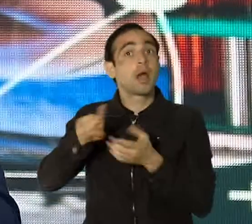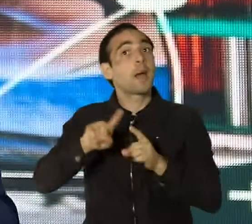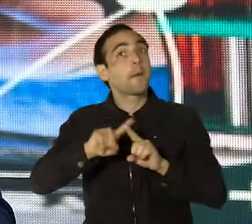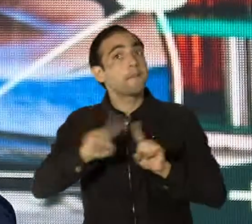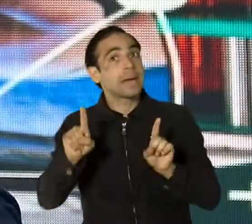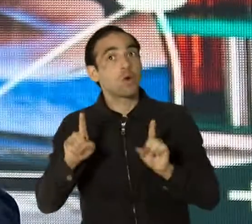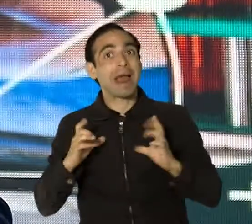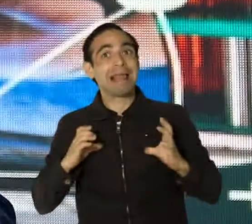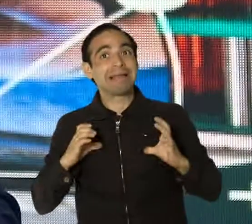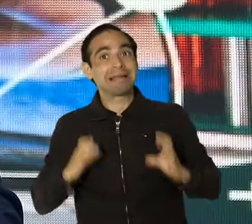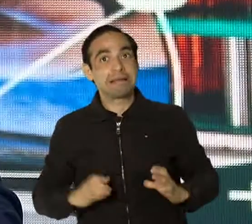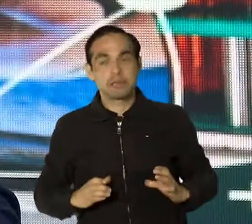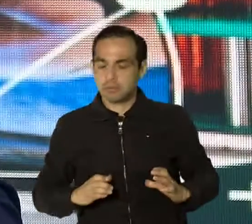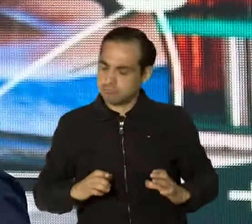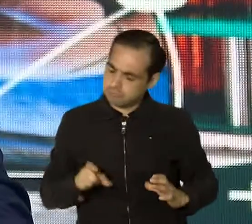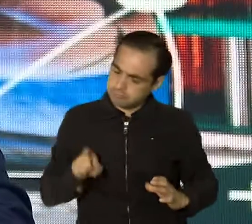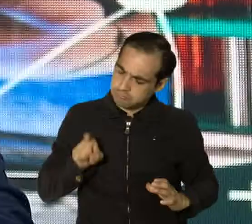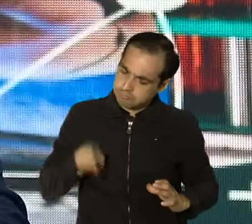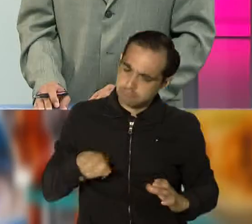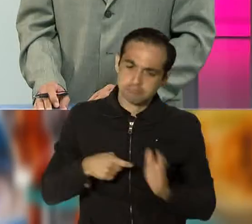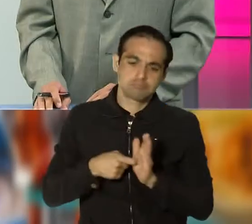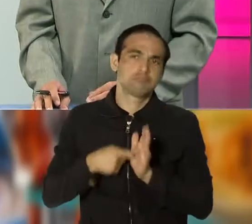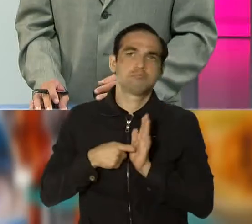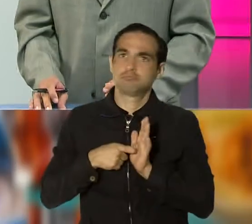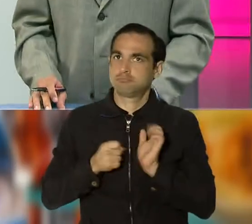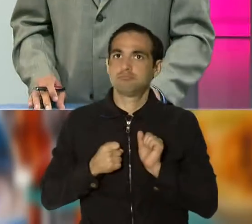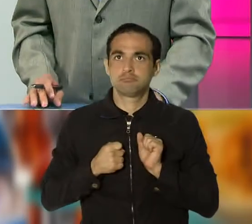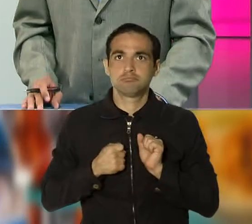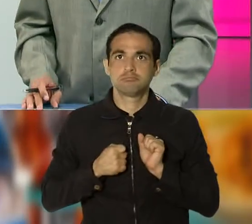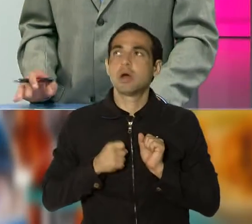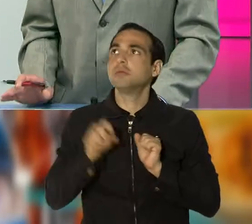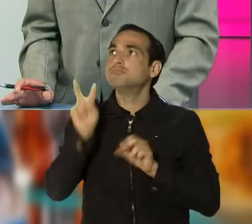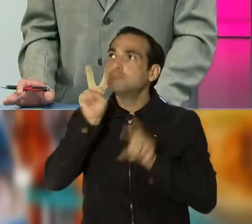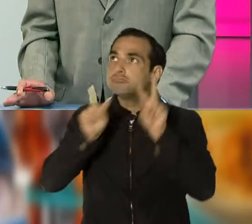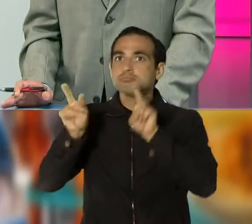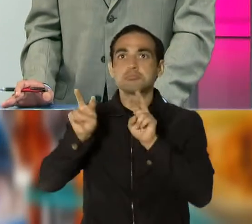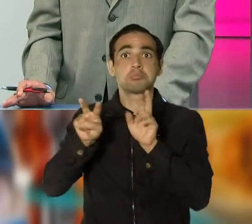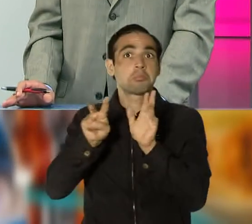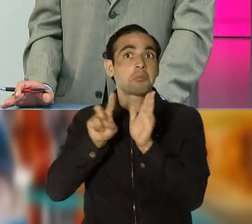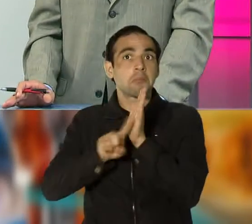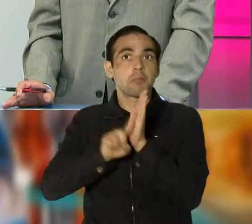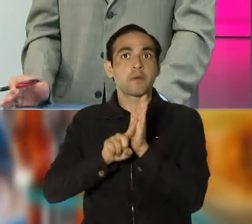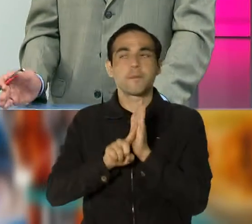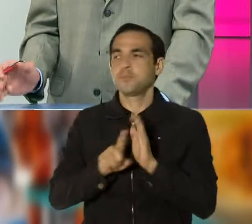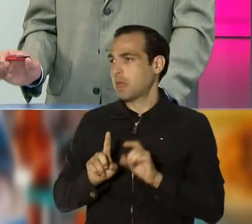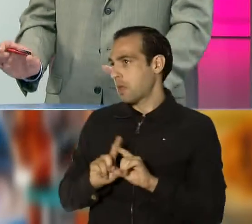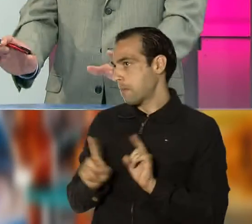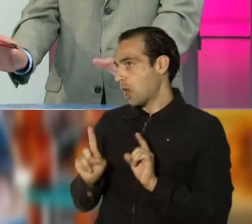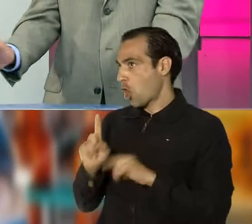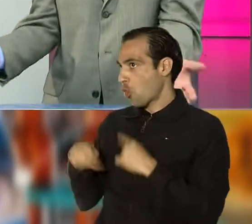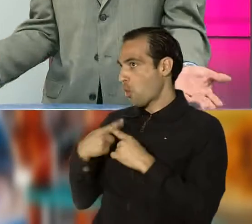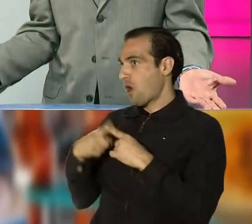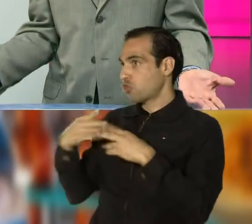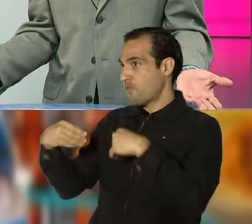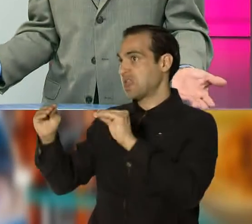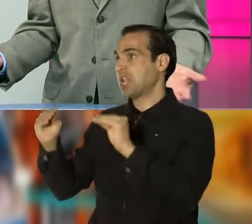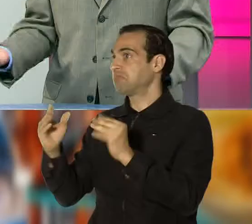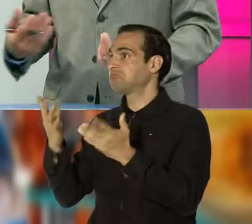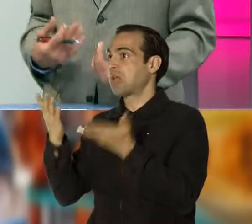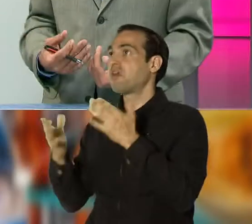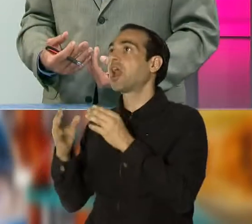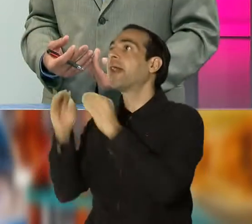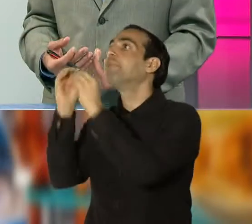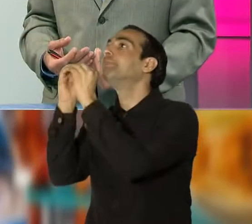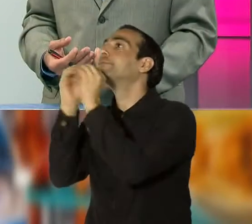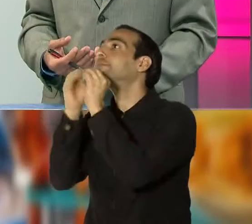que el cliente haga eso. Pero independientemente le pudieron haber dado un maquillaje en el momento para la venta y son términos que nos